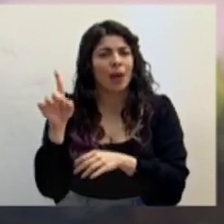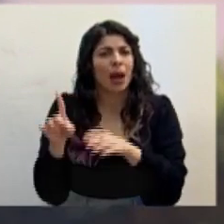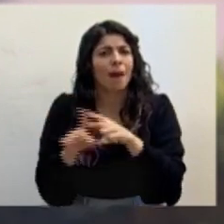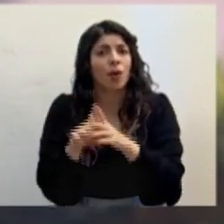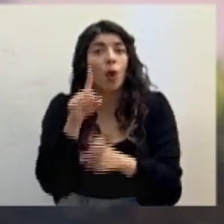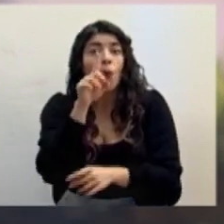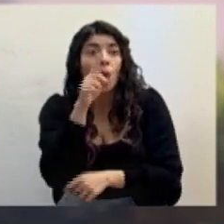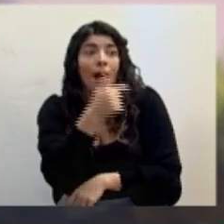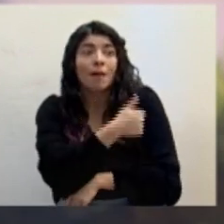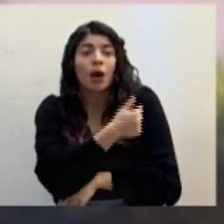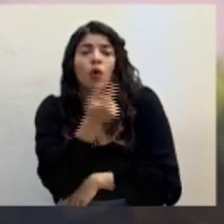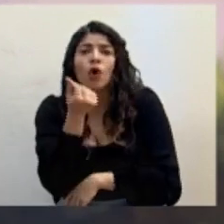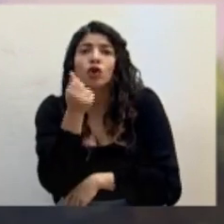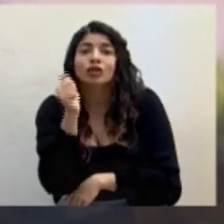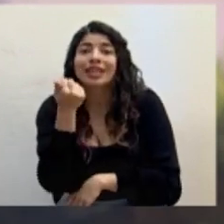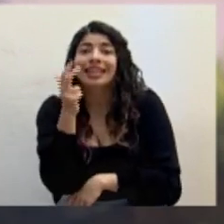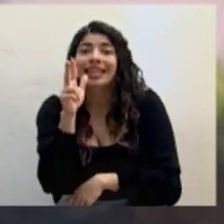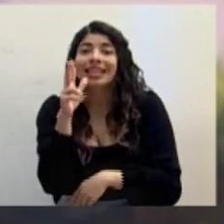vacuna costó